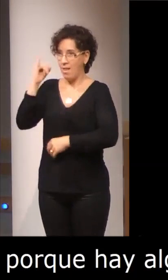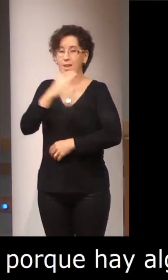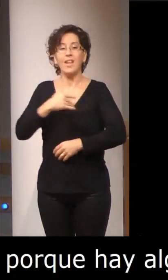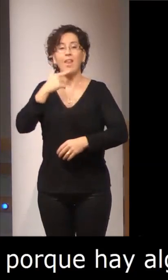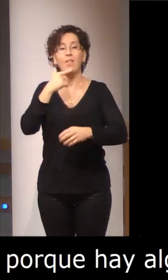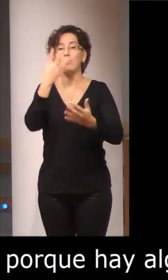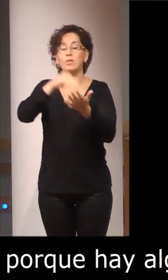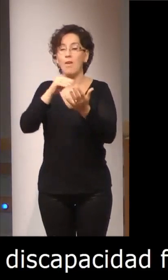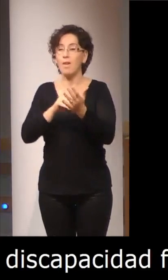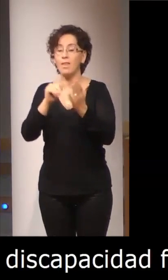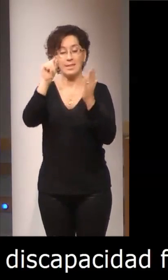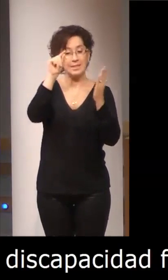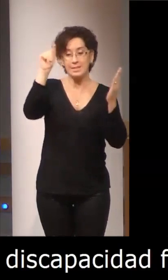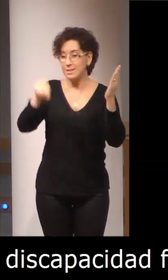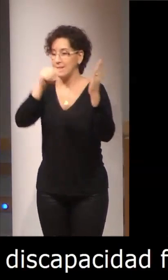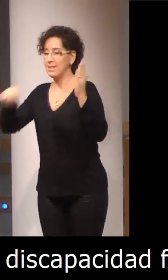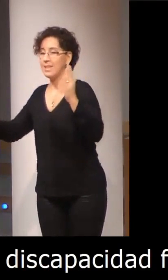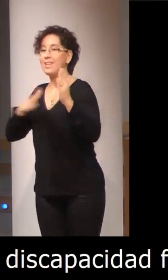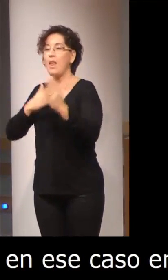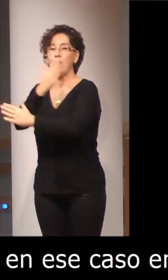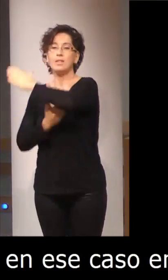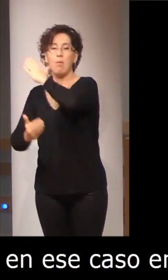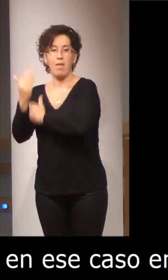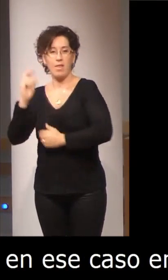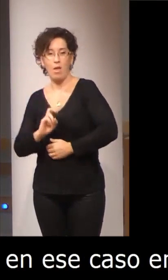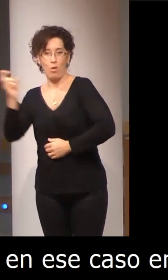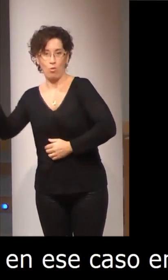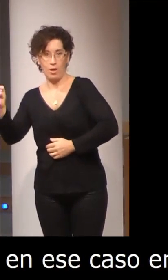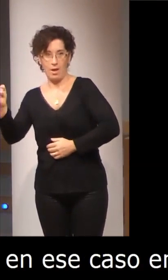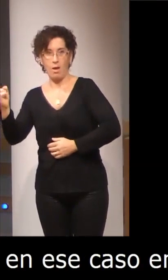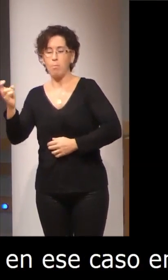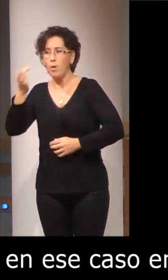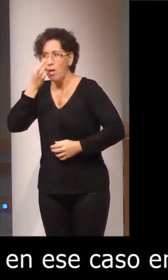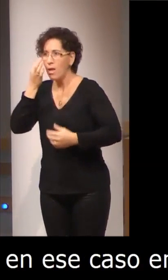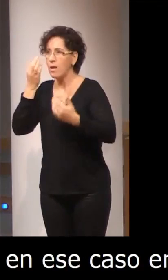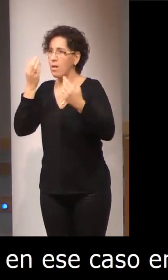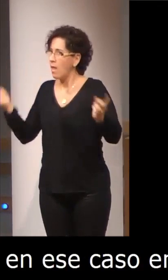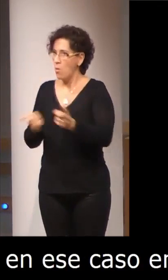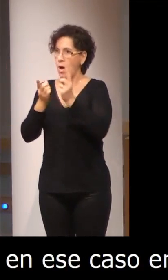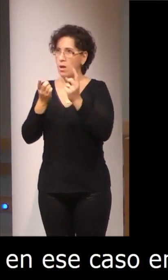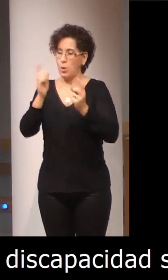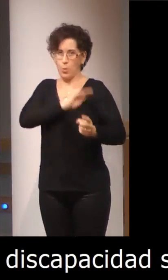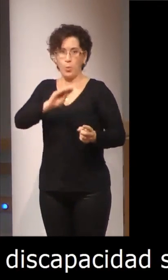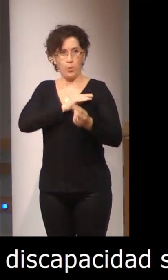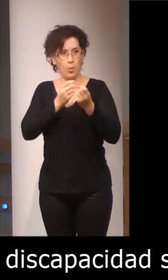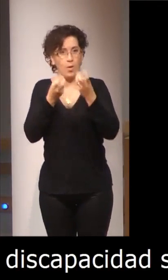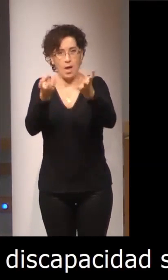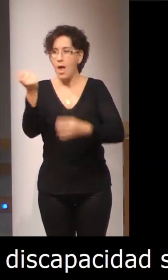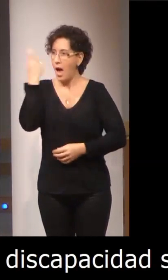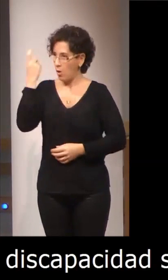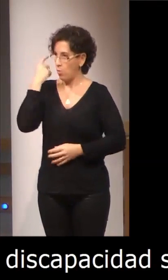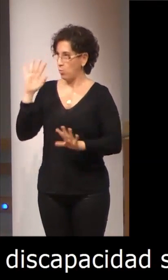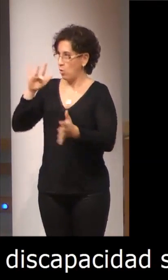la casilla de la discapacidad psíquica, pero sigue siendo un número muy importante de estudiantes en esta